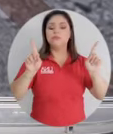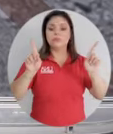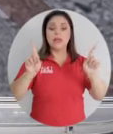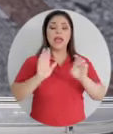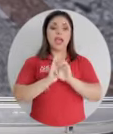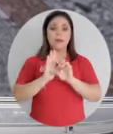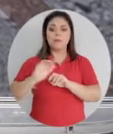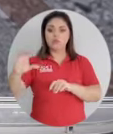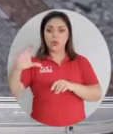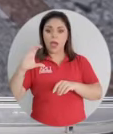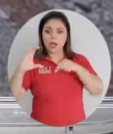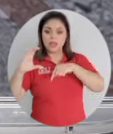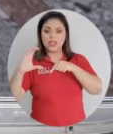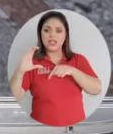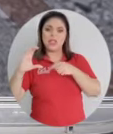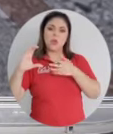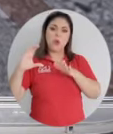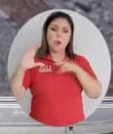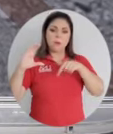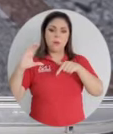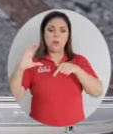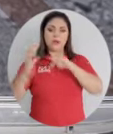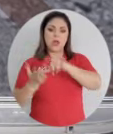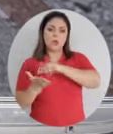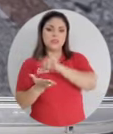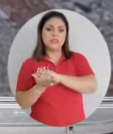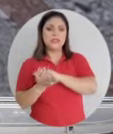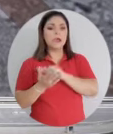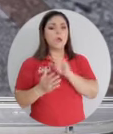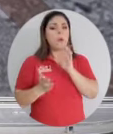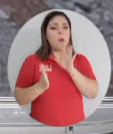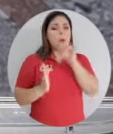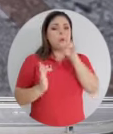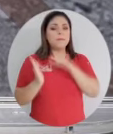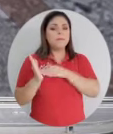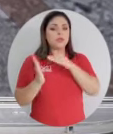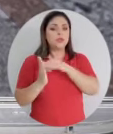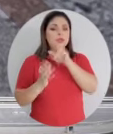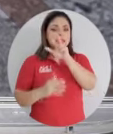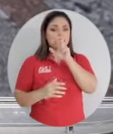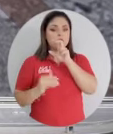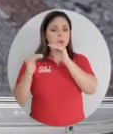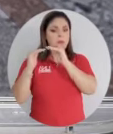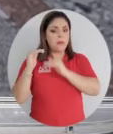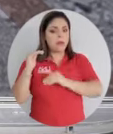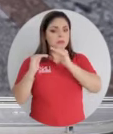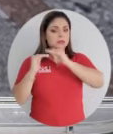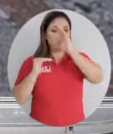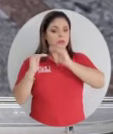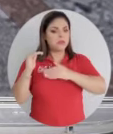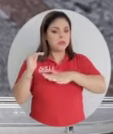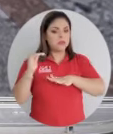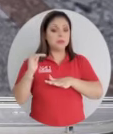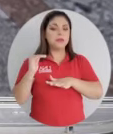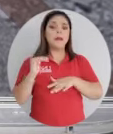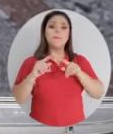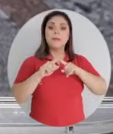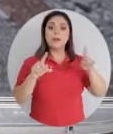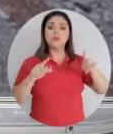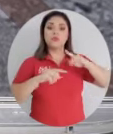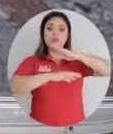el salario promedio anda alrededor de 1.300.000, más o menos, un poquito, En las zonas rurales anda alrededor